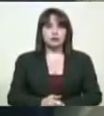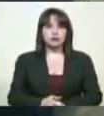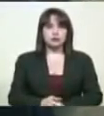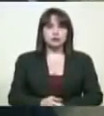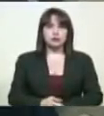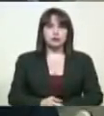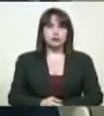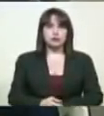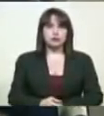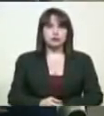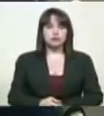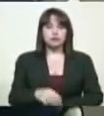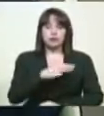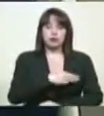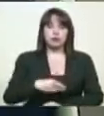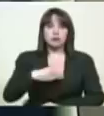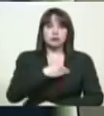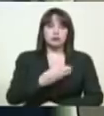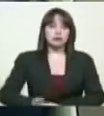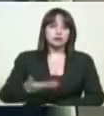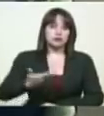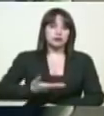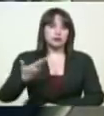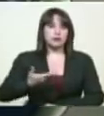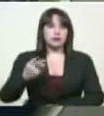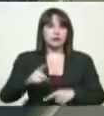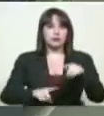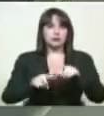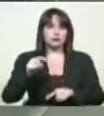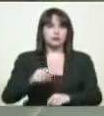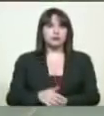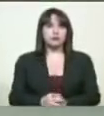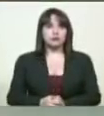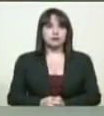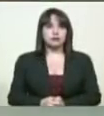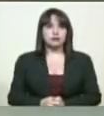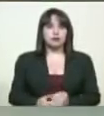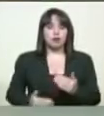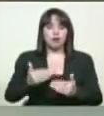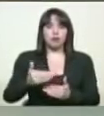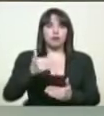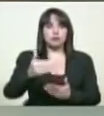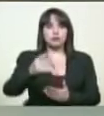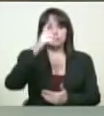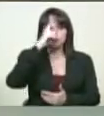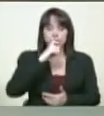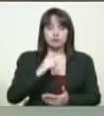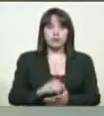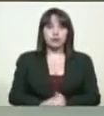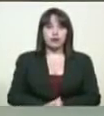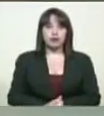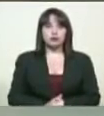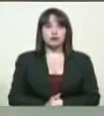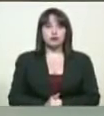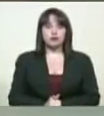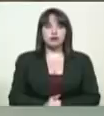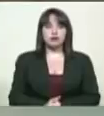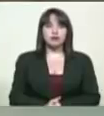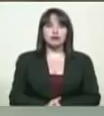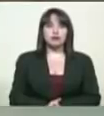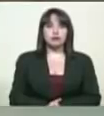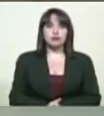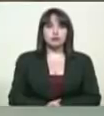es la gran misión nuestro de aquí los próximos años si nosotros